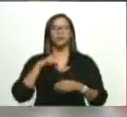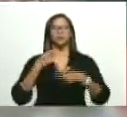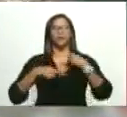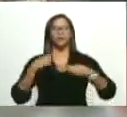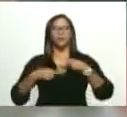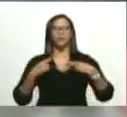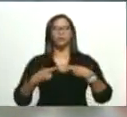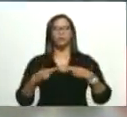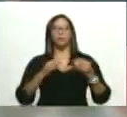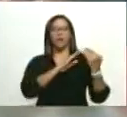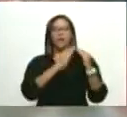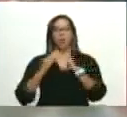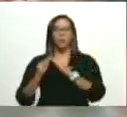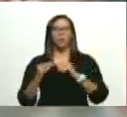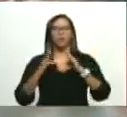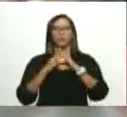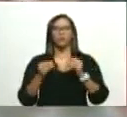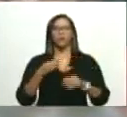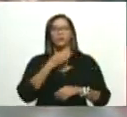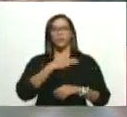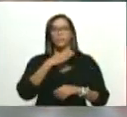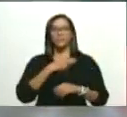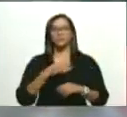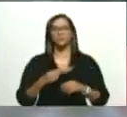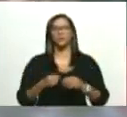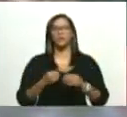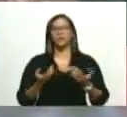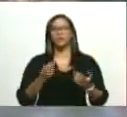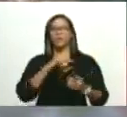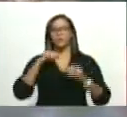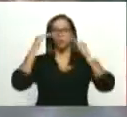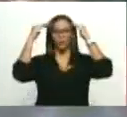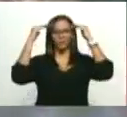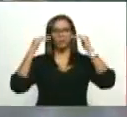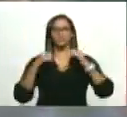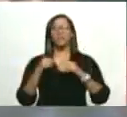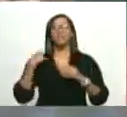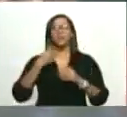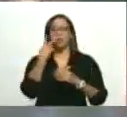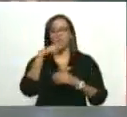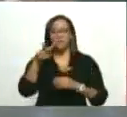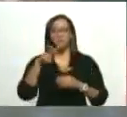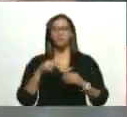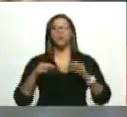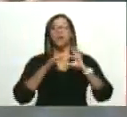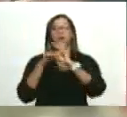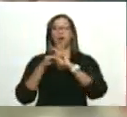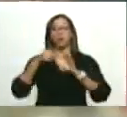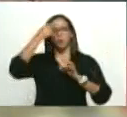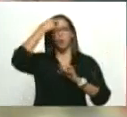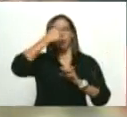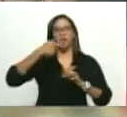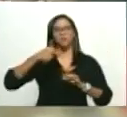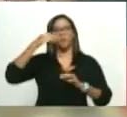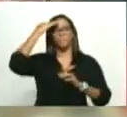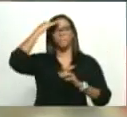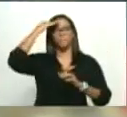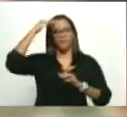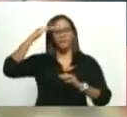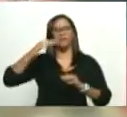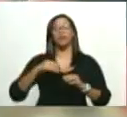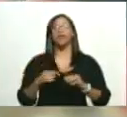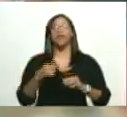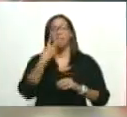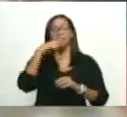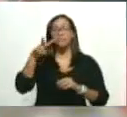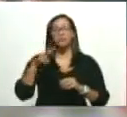revolución, para las comunas, toda esa visión que dejó nuestro comandante. Tenemos la visión de la unión cívico-militar, la